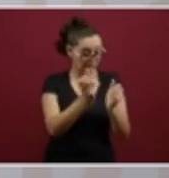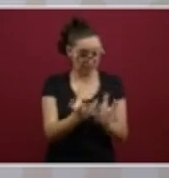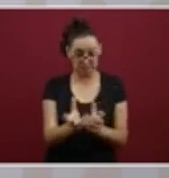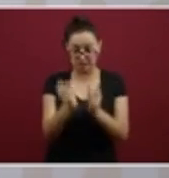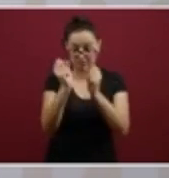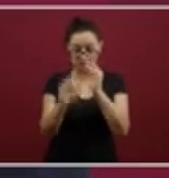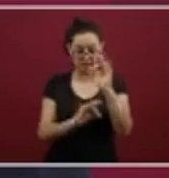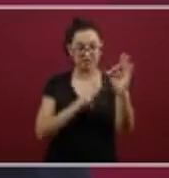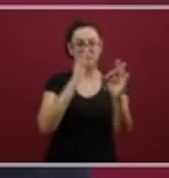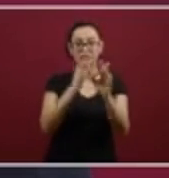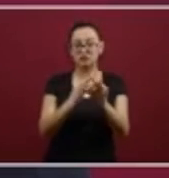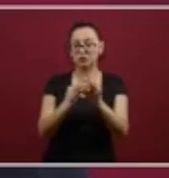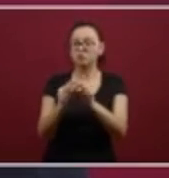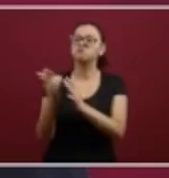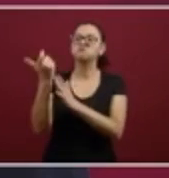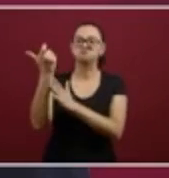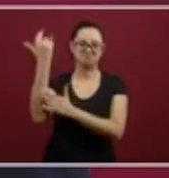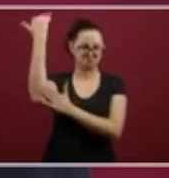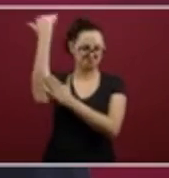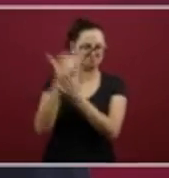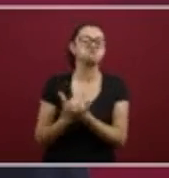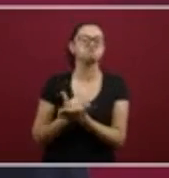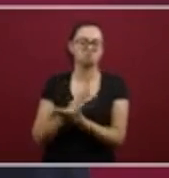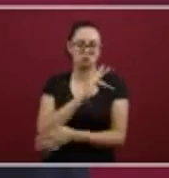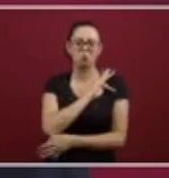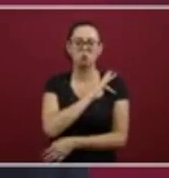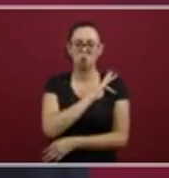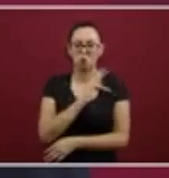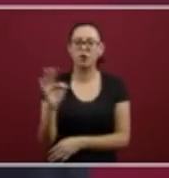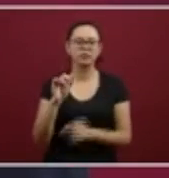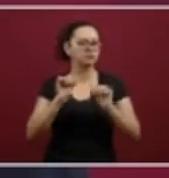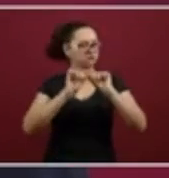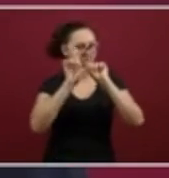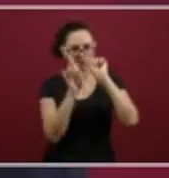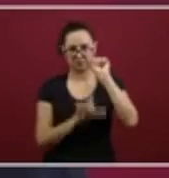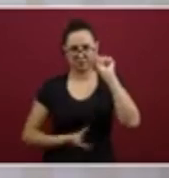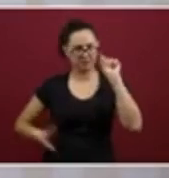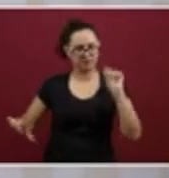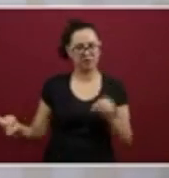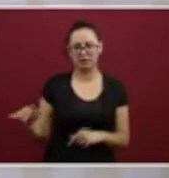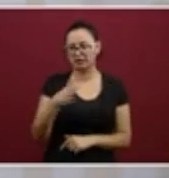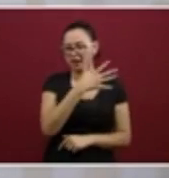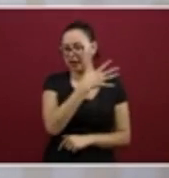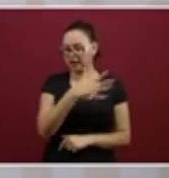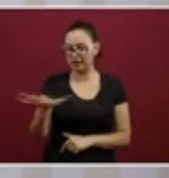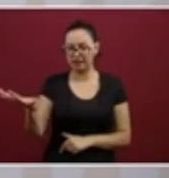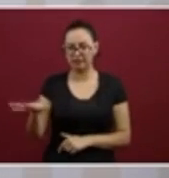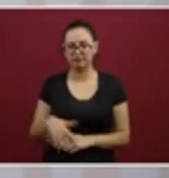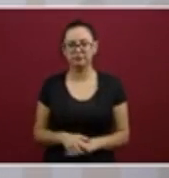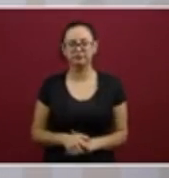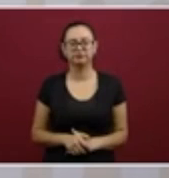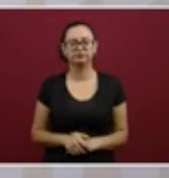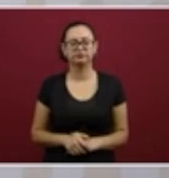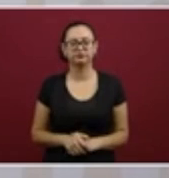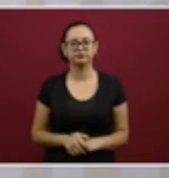vamos a bajar los precios en general de los energéticos.